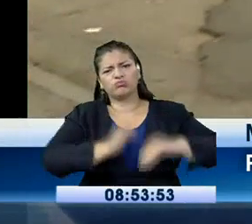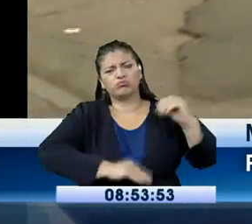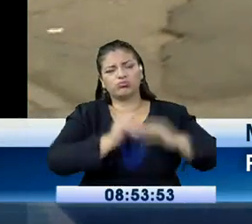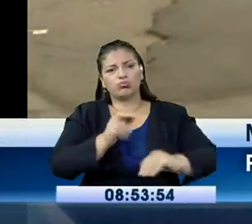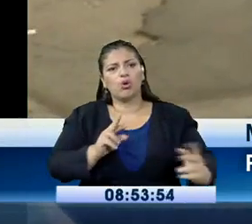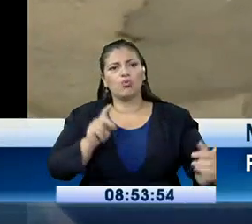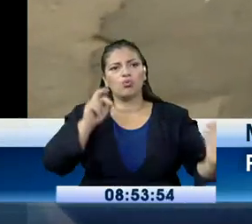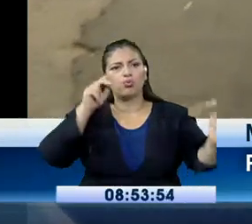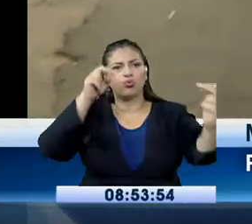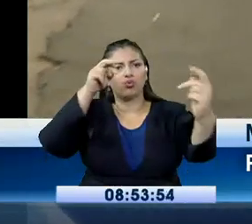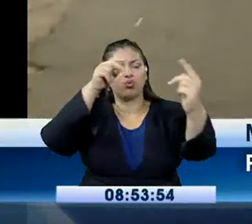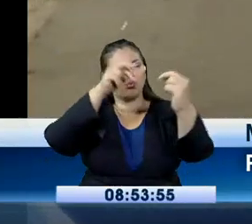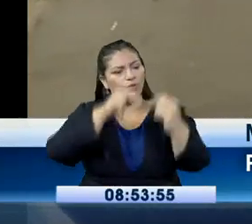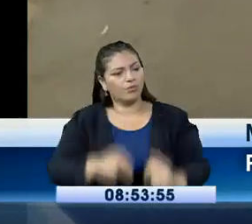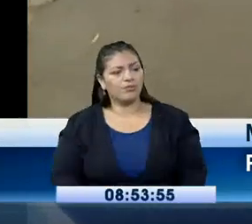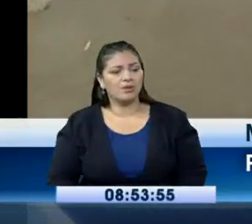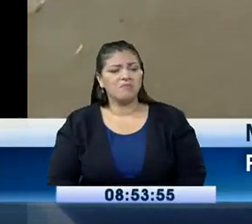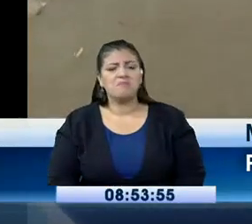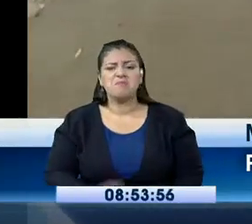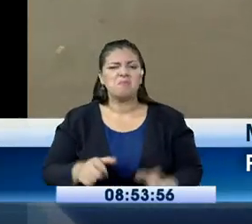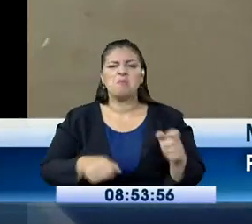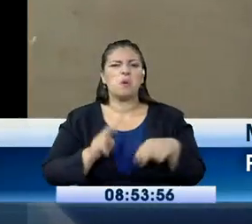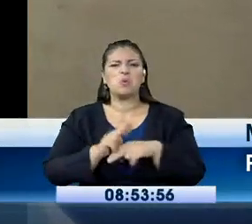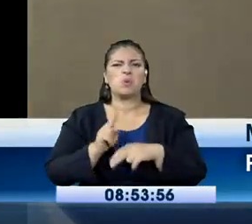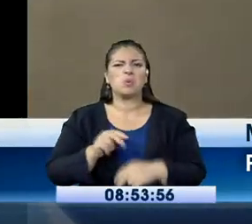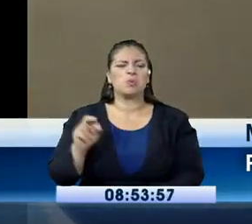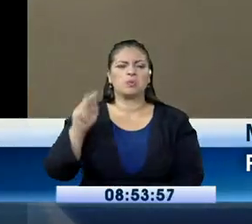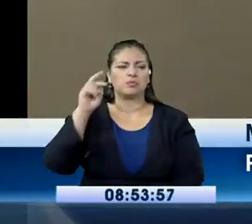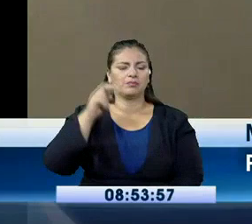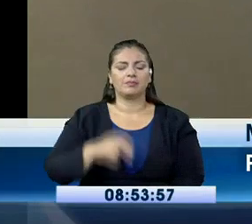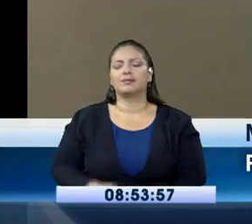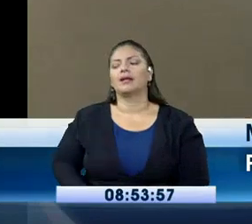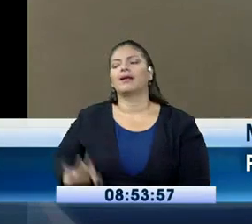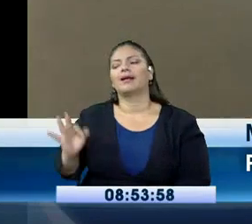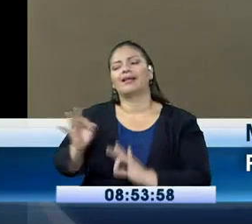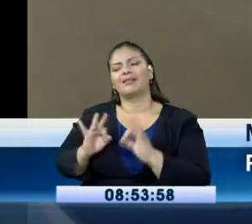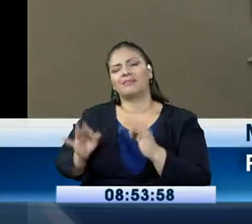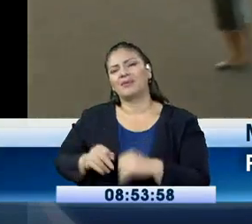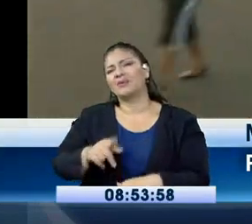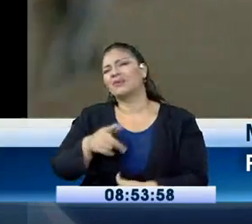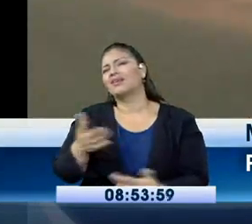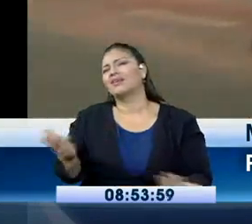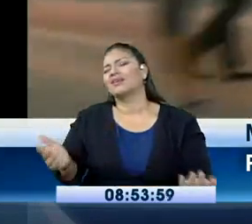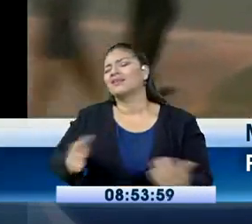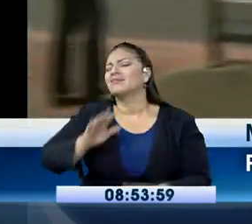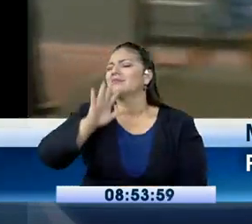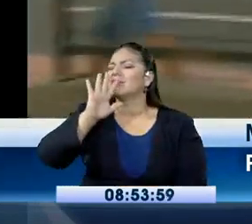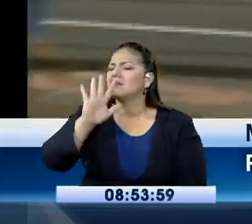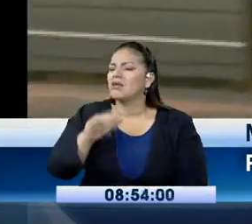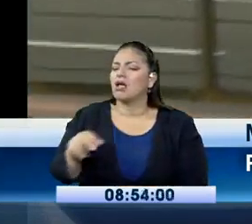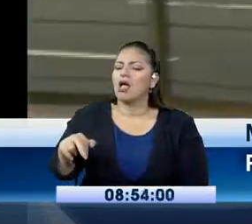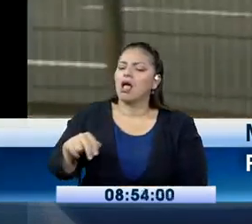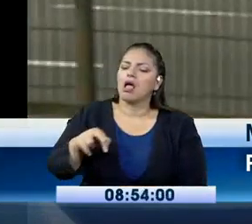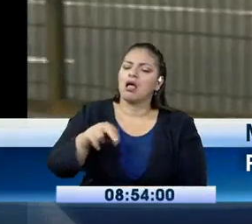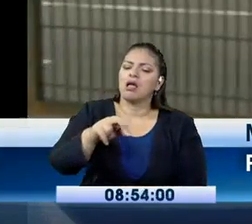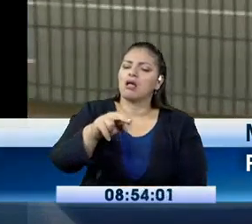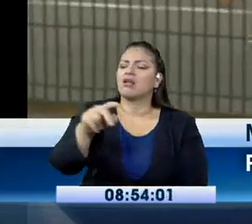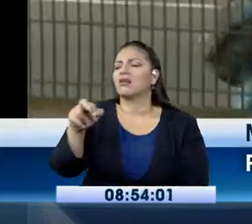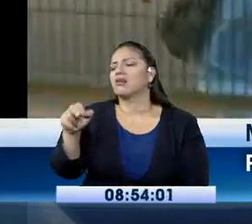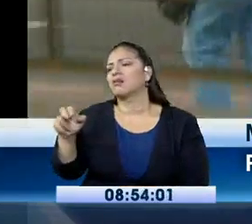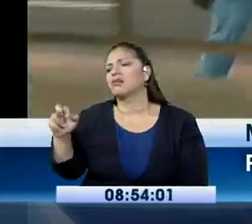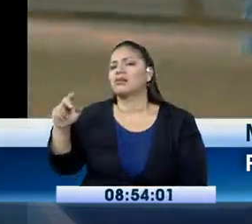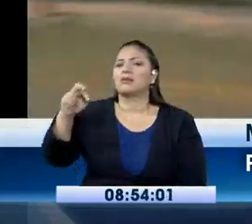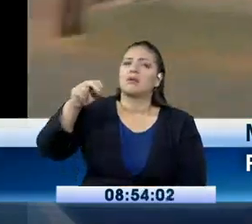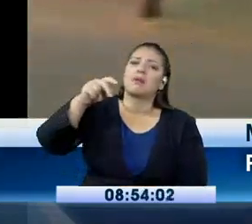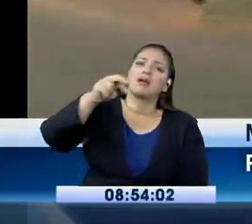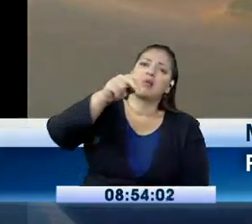mucho impedimento, porque son 5 o 6 ranflas que tienen que pasar. Entonces, hay personas que tienen discapacidad, se les hace imposible pasar en ese sentido y